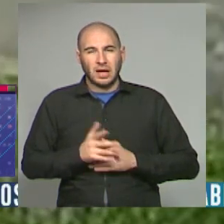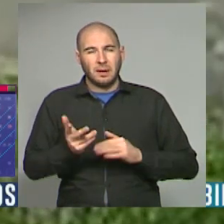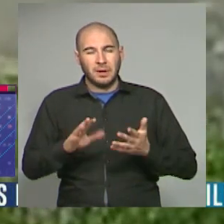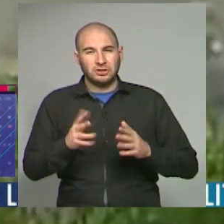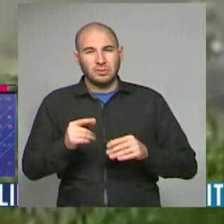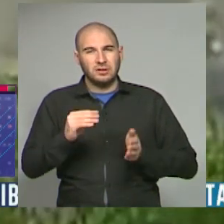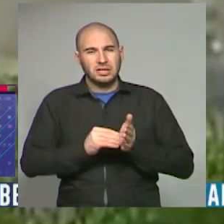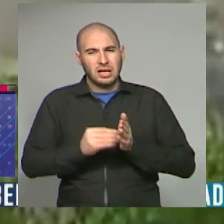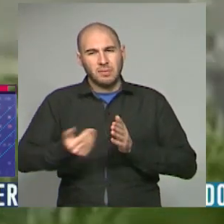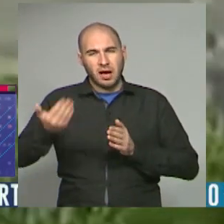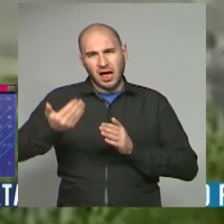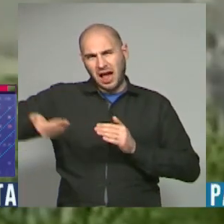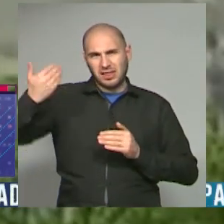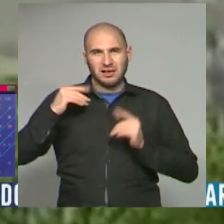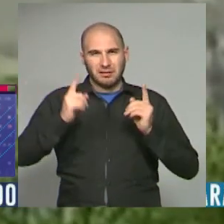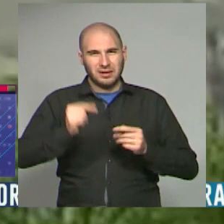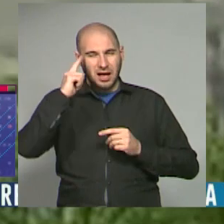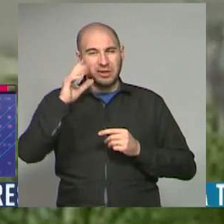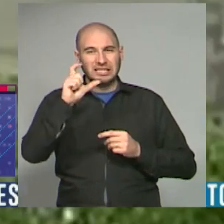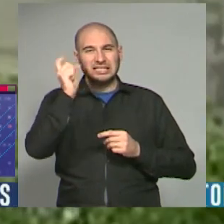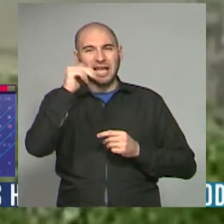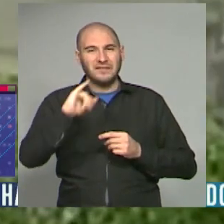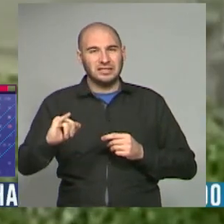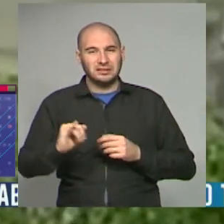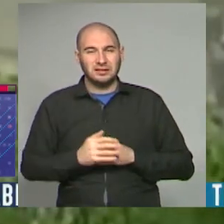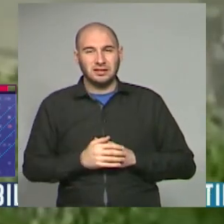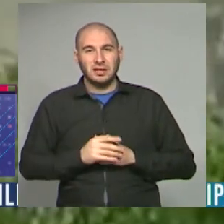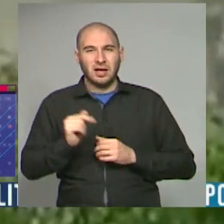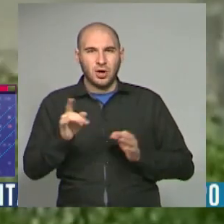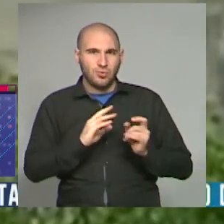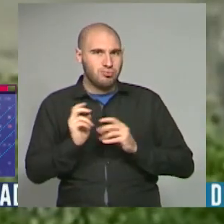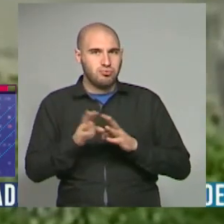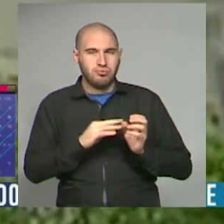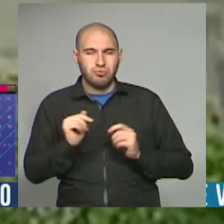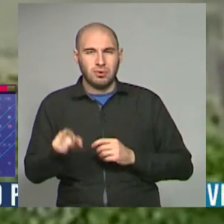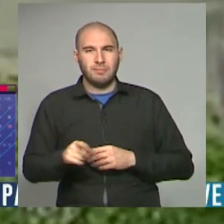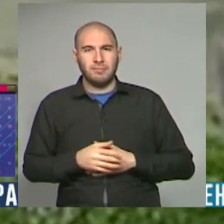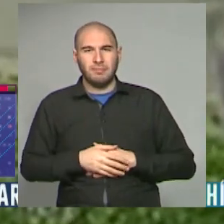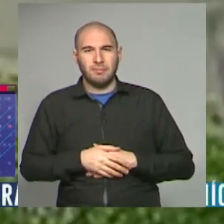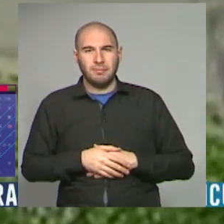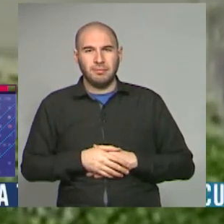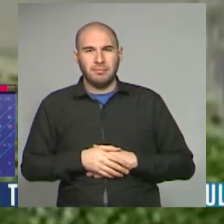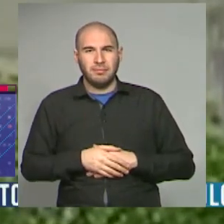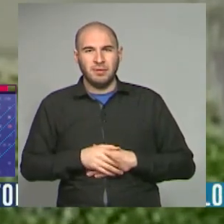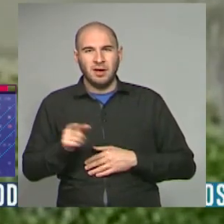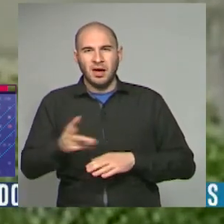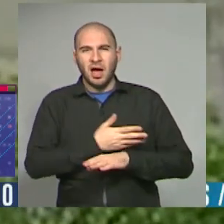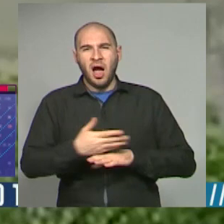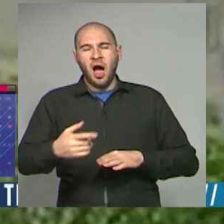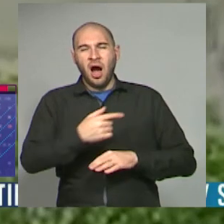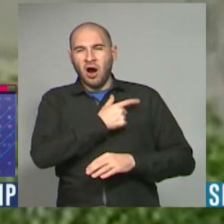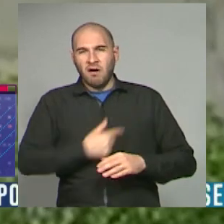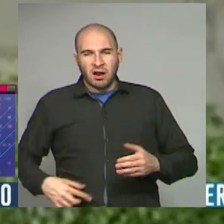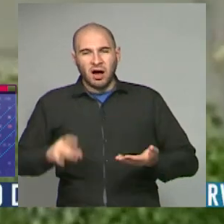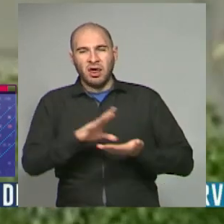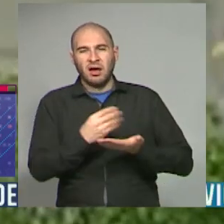desde esa época y antes también, recordemos que Chávez ha sido muy polémico, ha llevado adelante golpe de Estado,